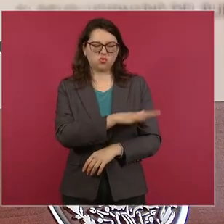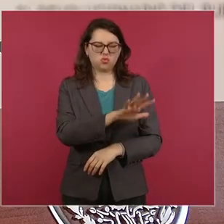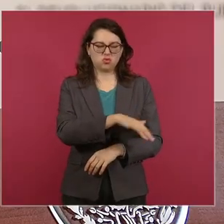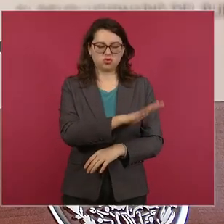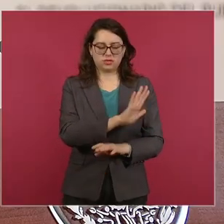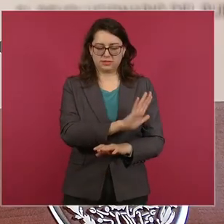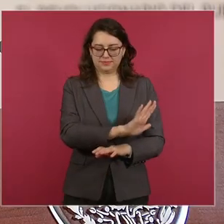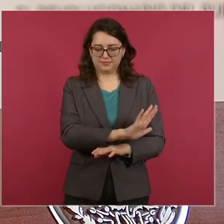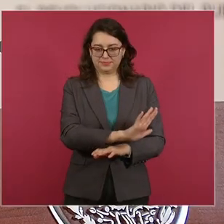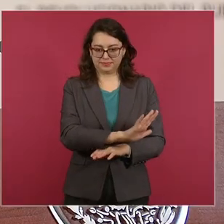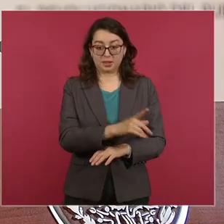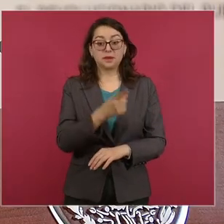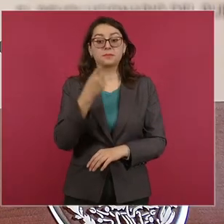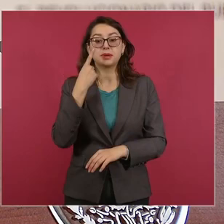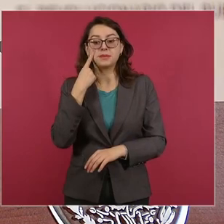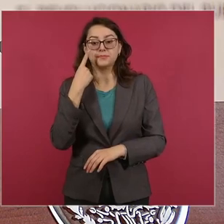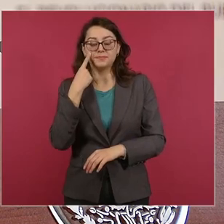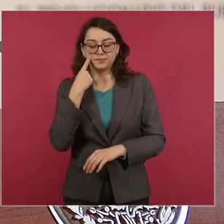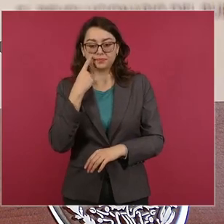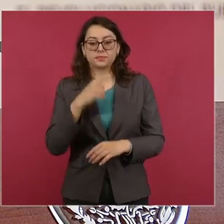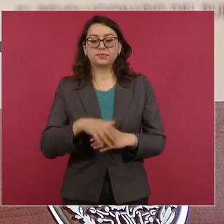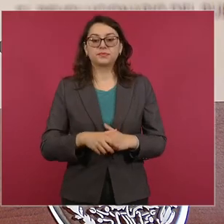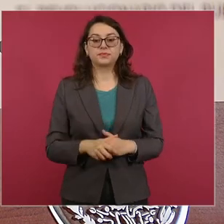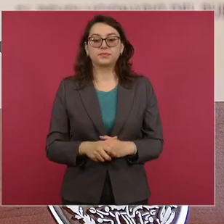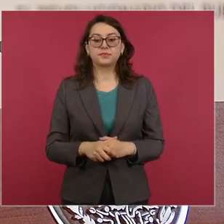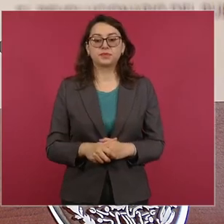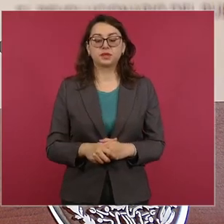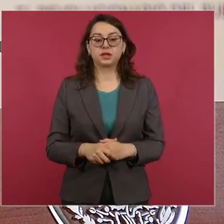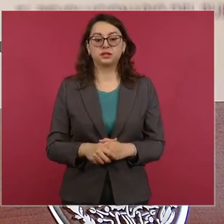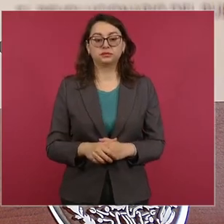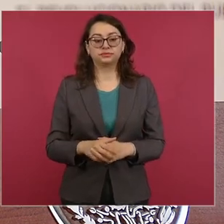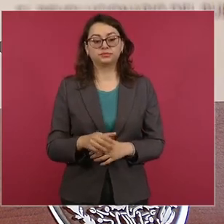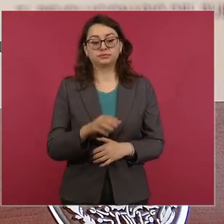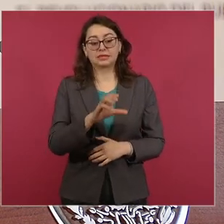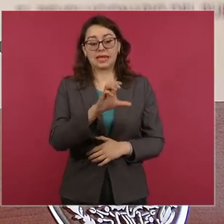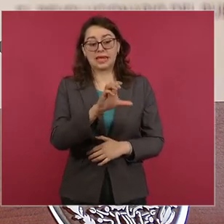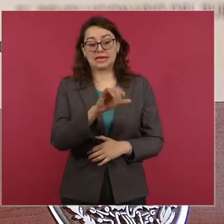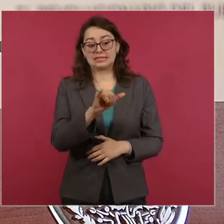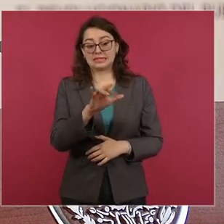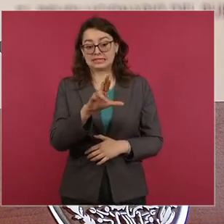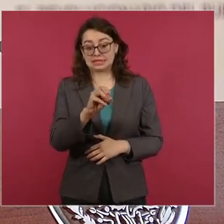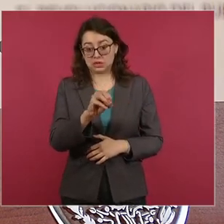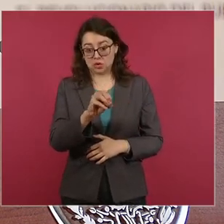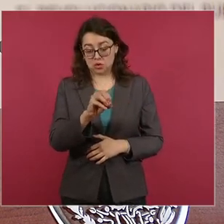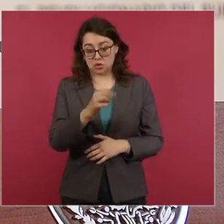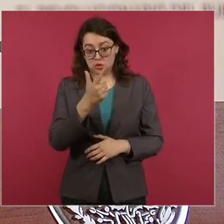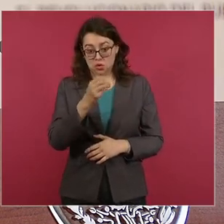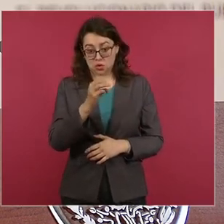Ciro Gómez Leiva porque esto no es nuevo lo de Ciro ya